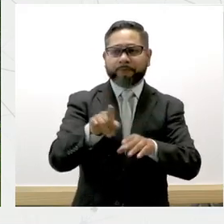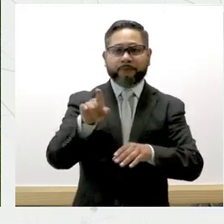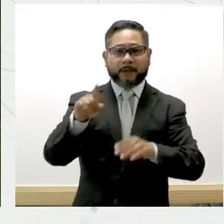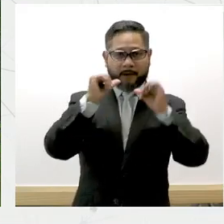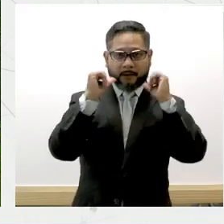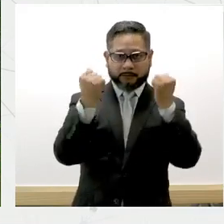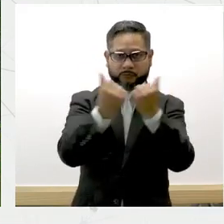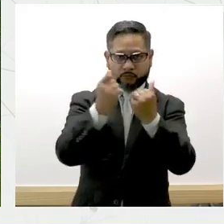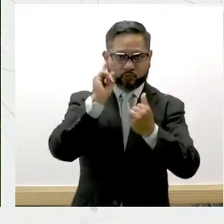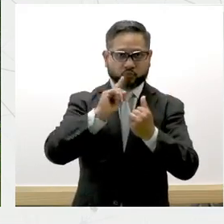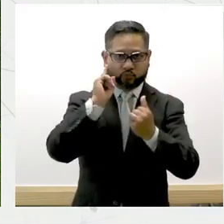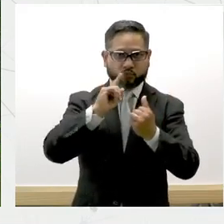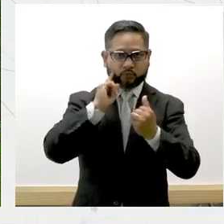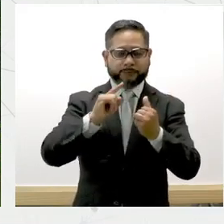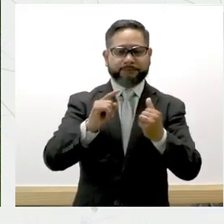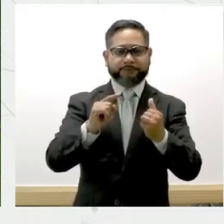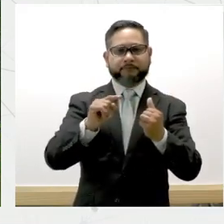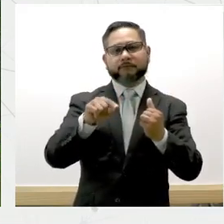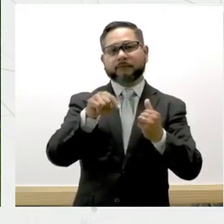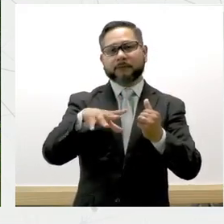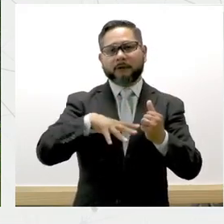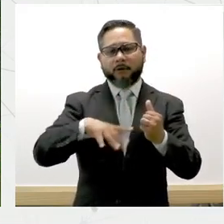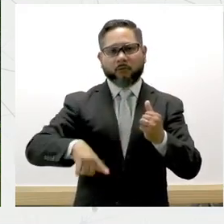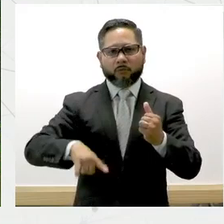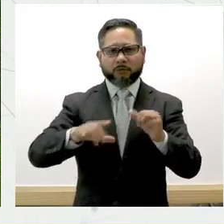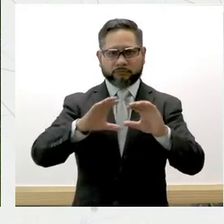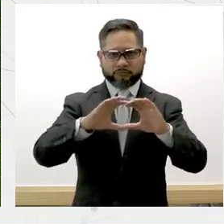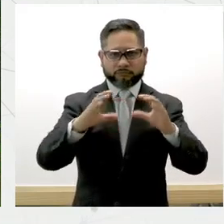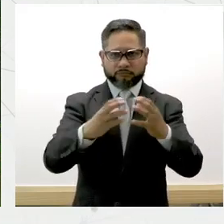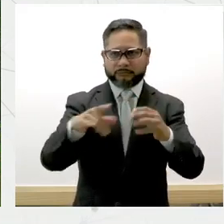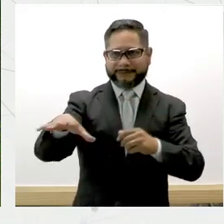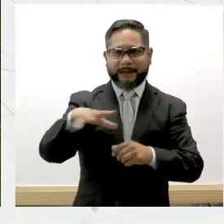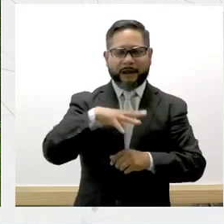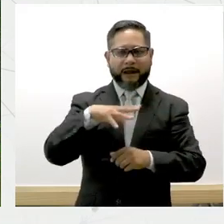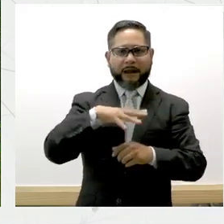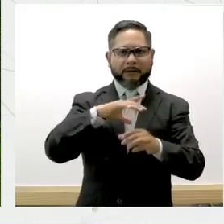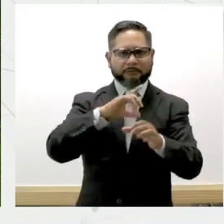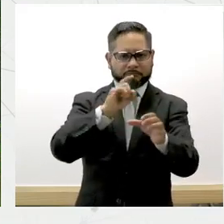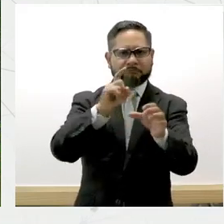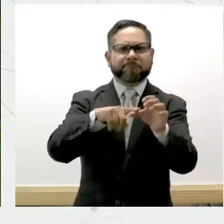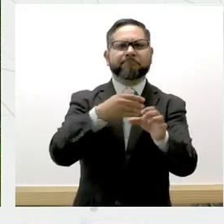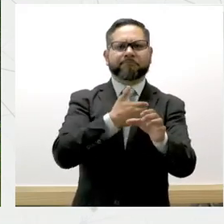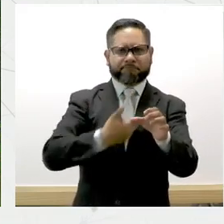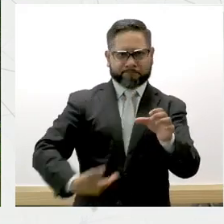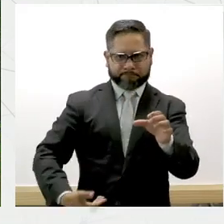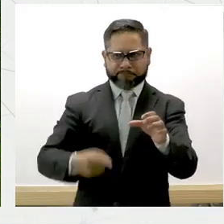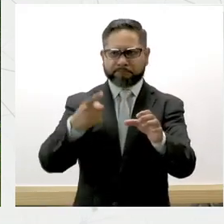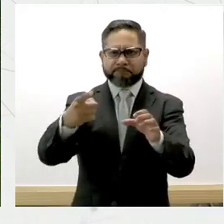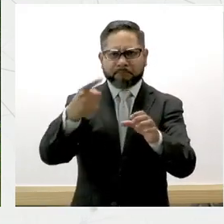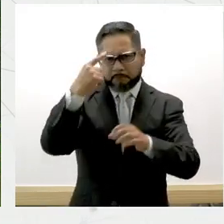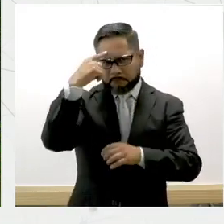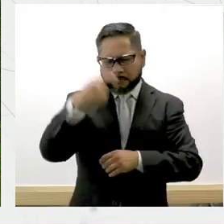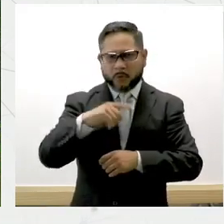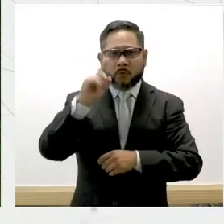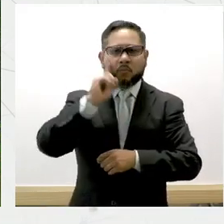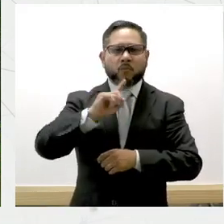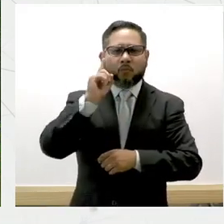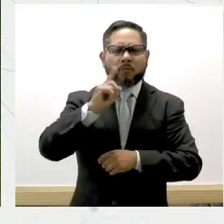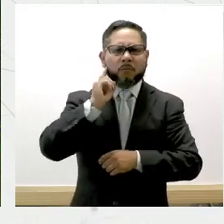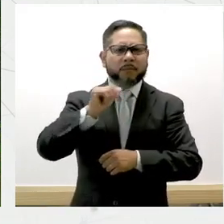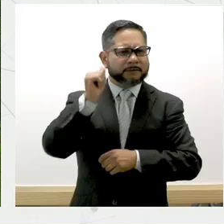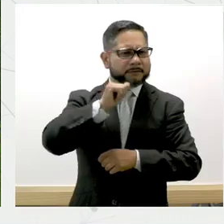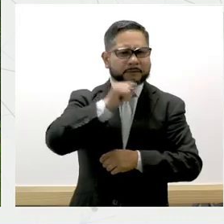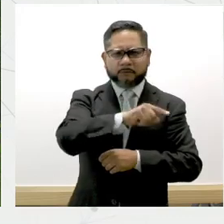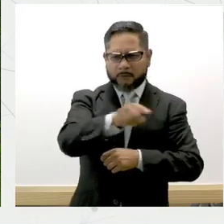Mujeres en el Sector Público, ha liderado acciones fundamentales para fortalecer la presencia y la influencia femenina en espacios de toma de